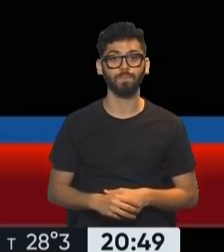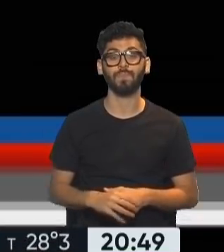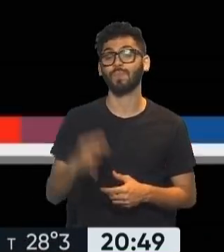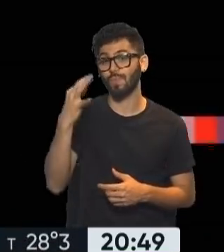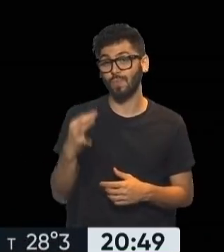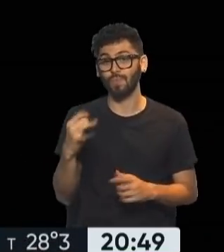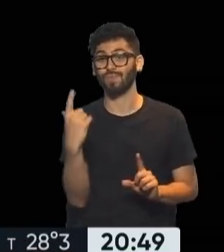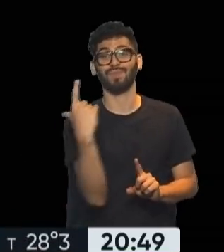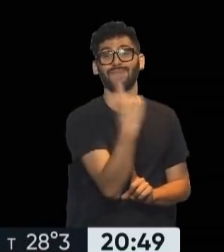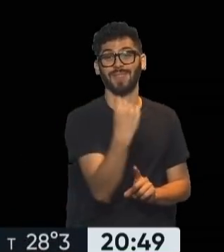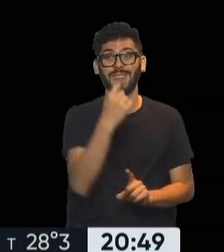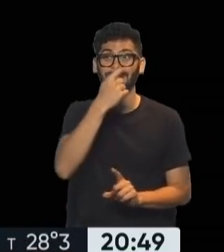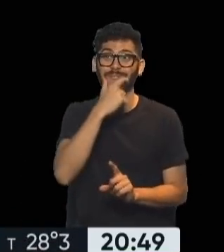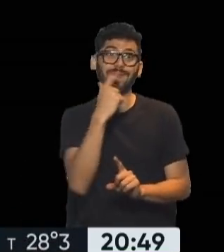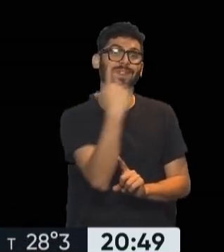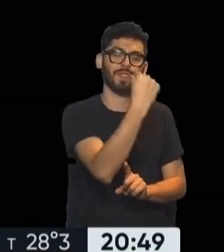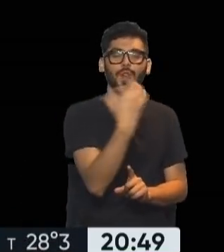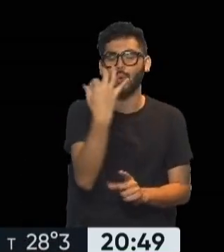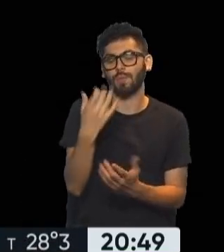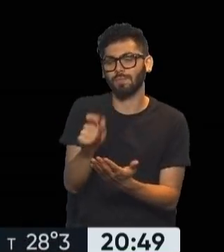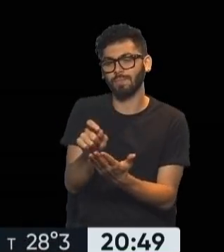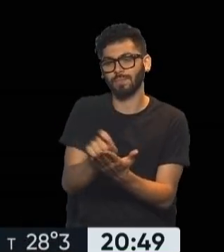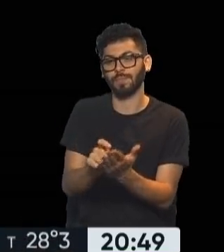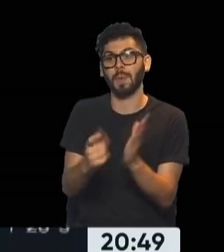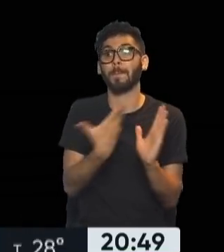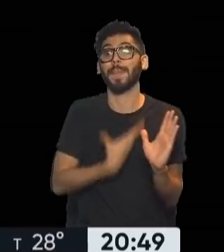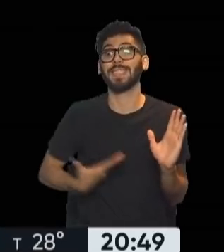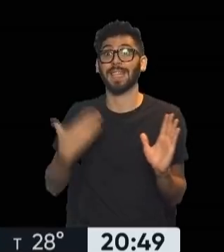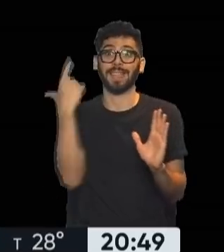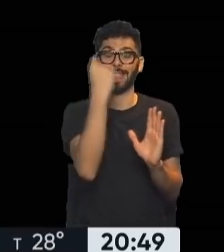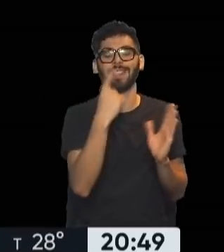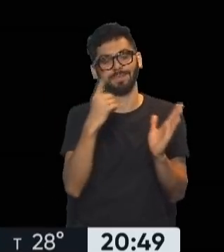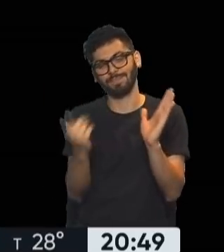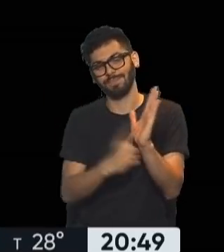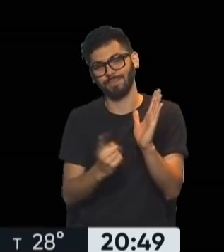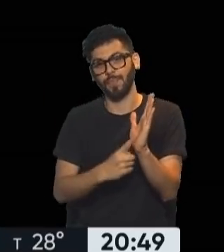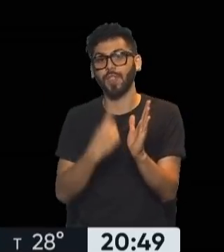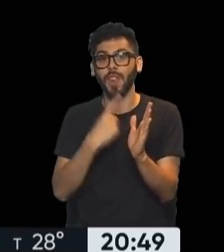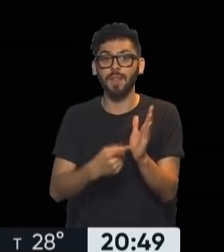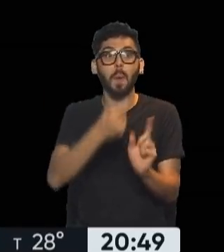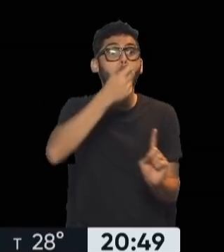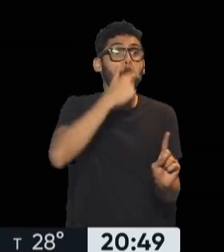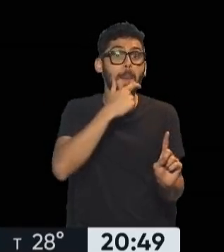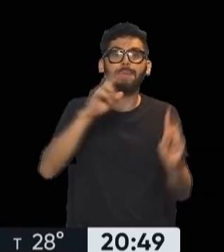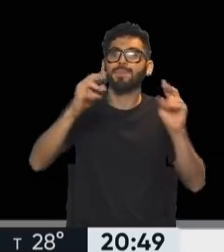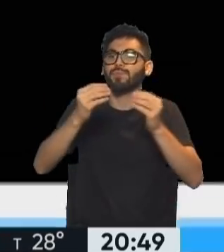del país. El presidente firmó justamente ese decreto en donde releva del secreto a Mauricio Macri para que